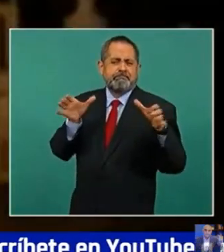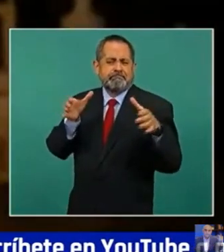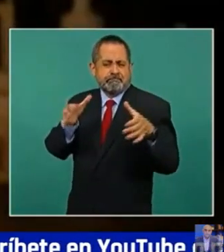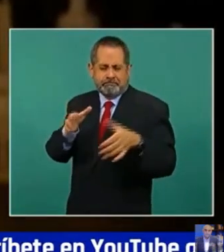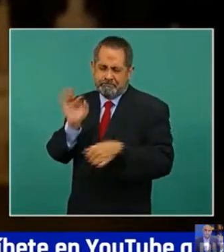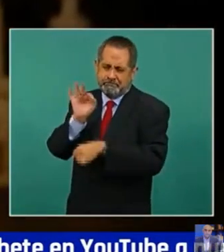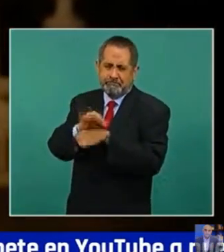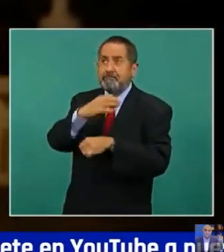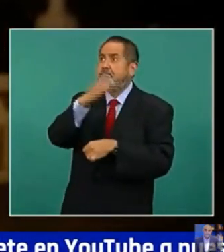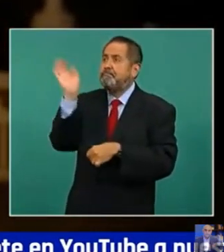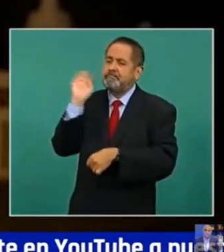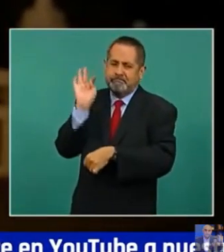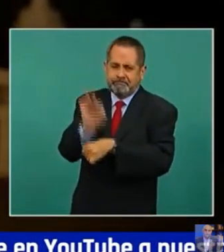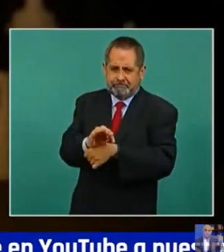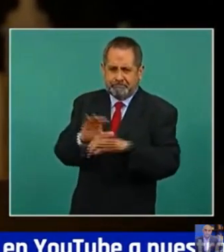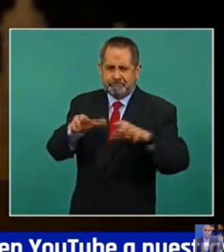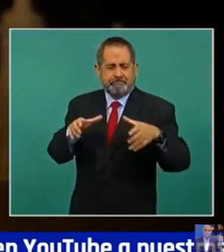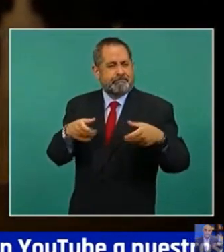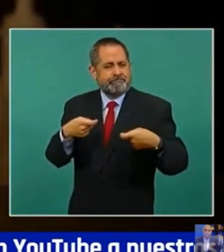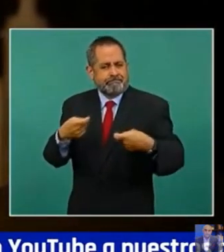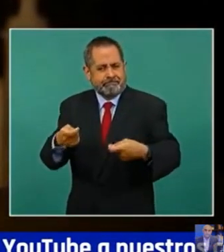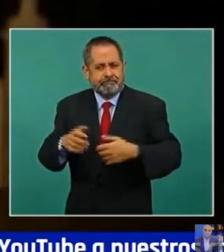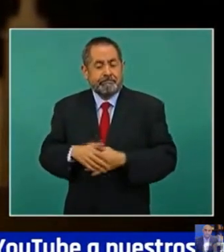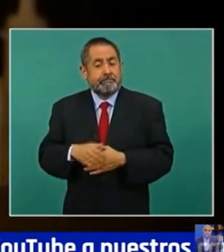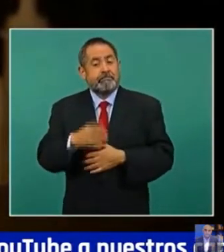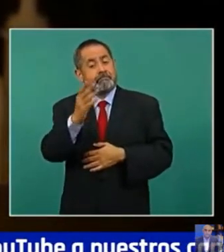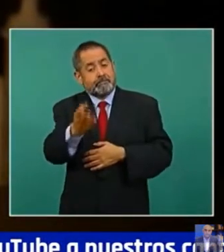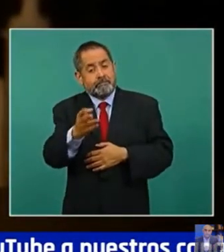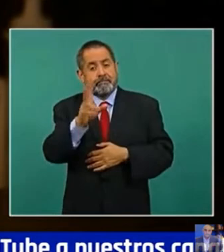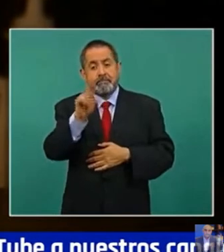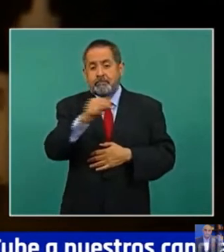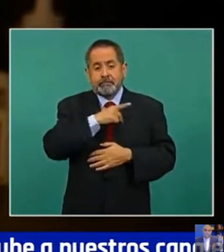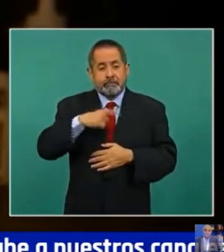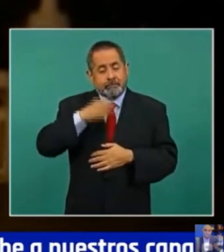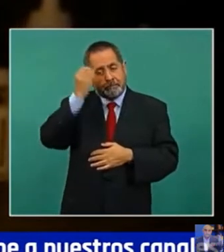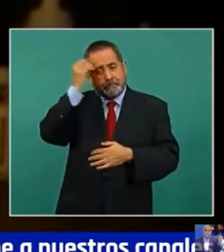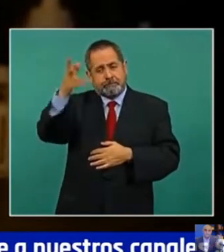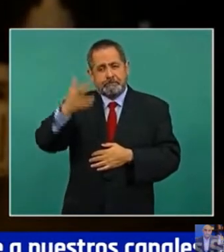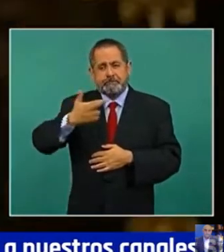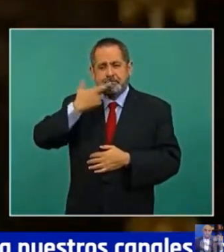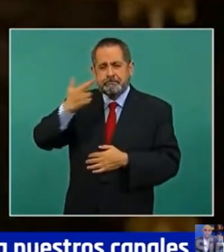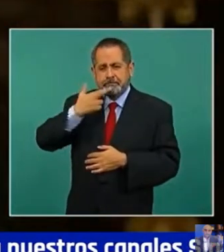celestial. Y por favor, no se olviden de rezar por mí.